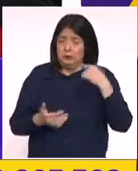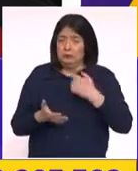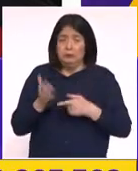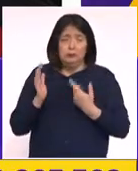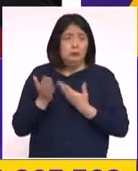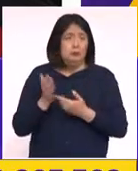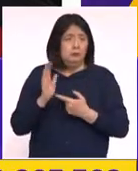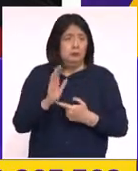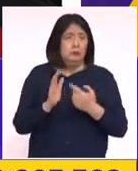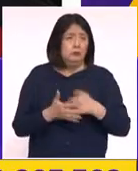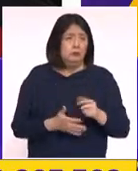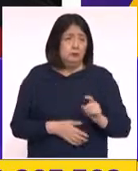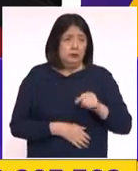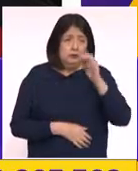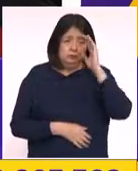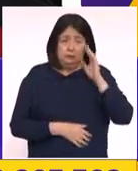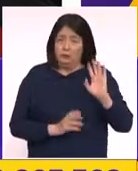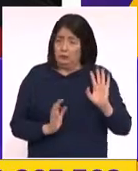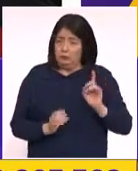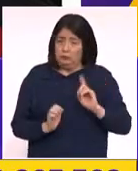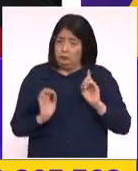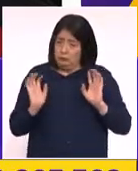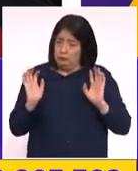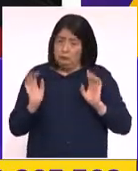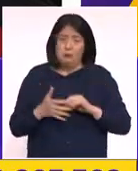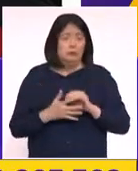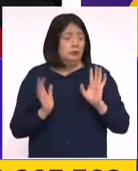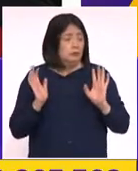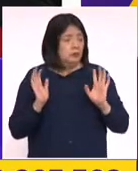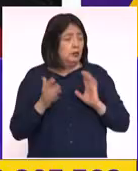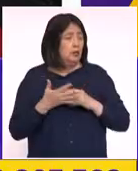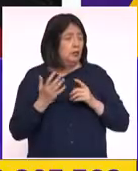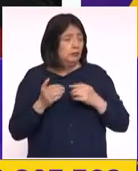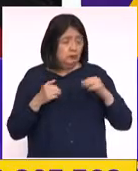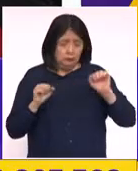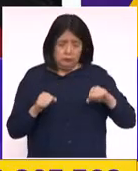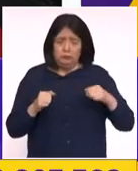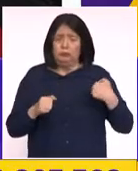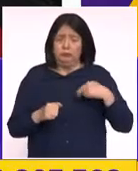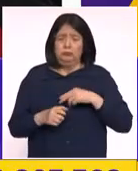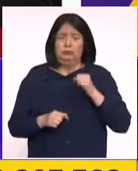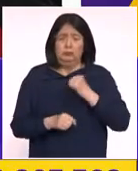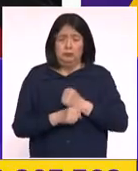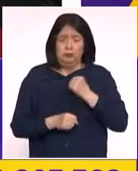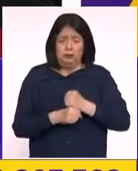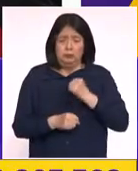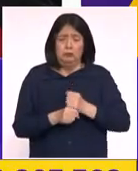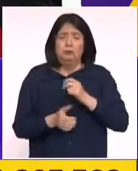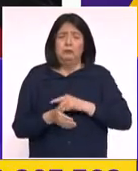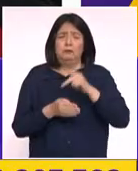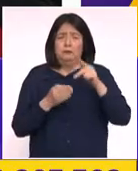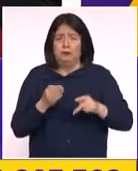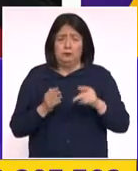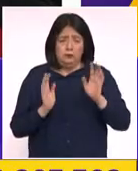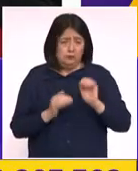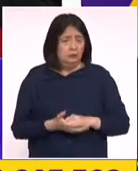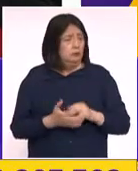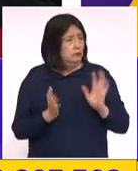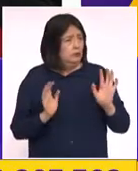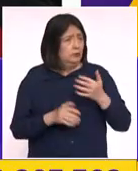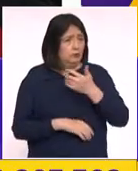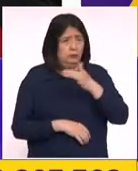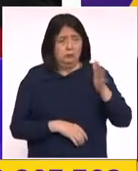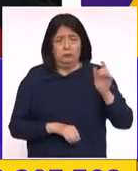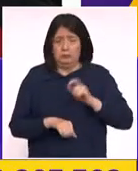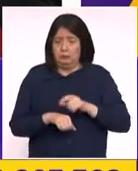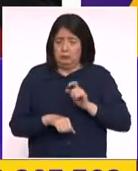que la policía no está comprometido con esto. Ministro. Estamos haciendo nuestra labor, nuestro trabajo profesionalmente, y en cualquier